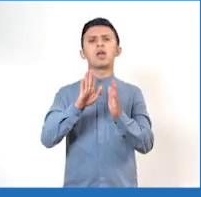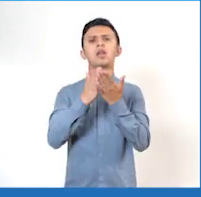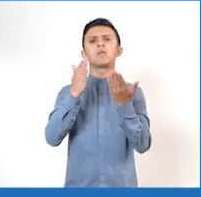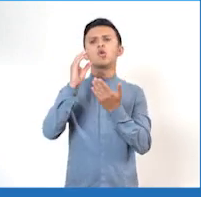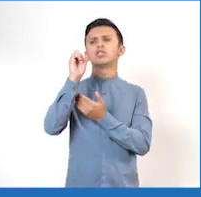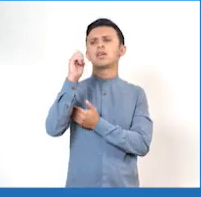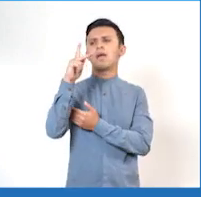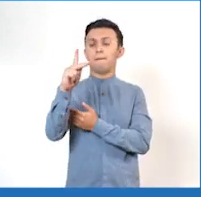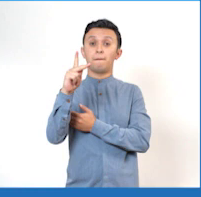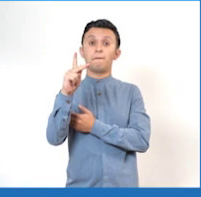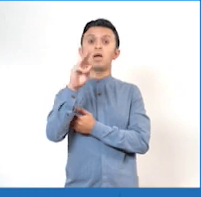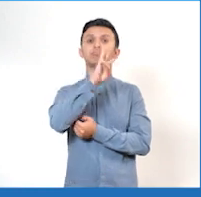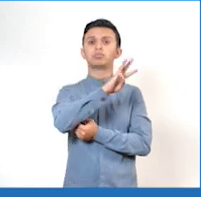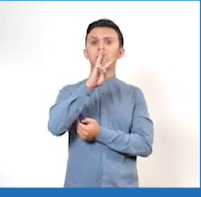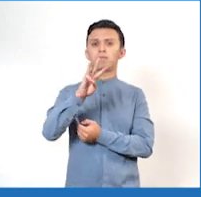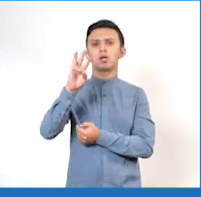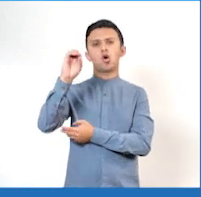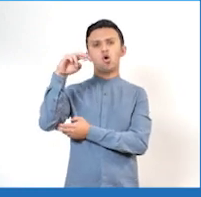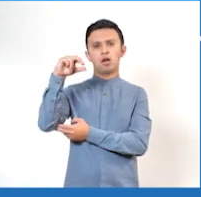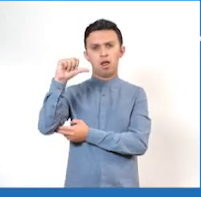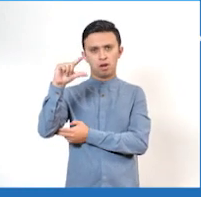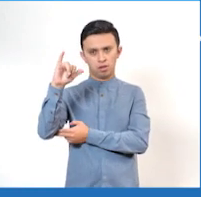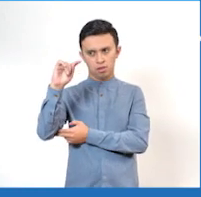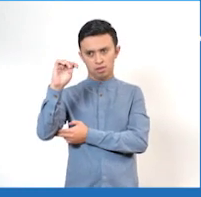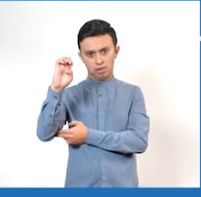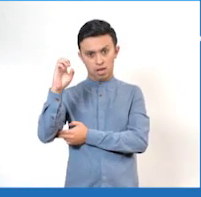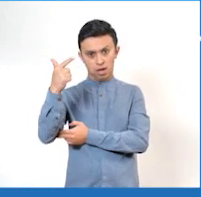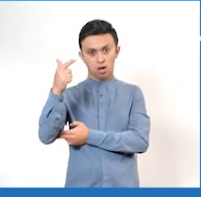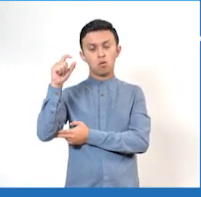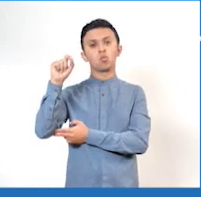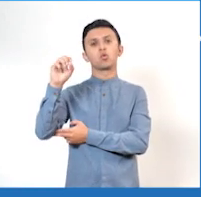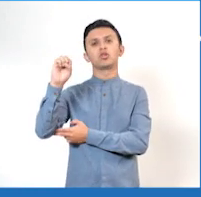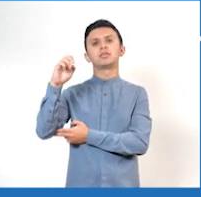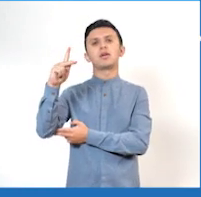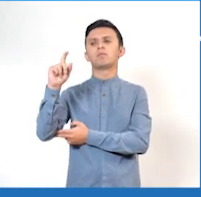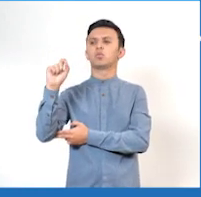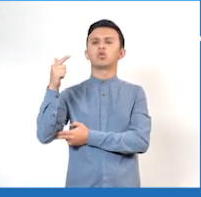puedes encontrar los libros de texto en la página